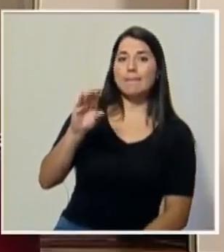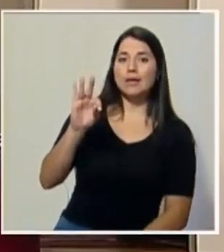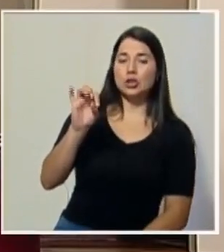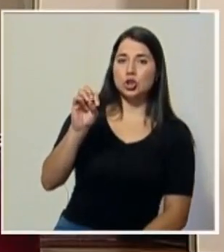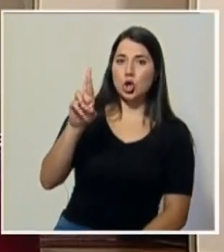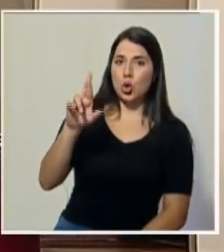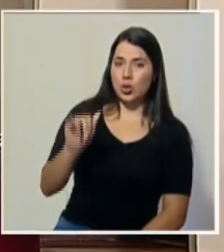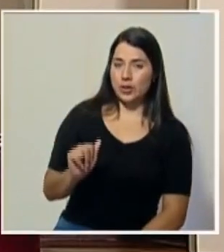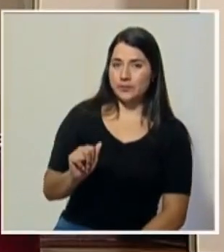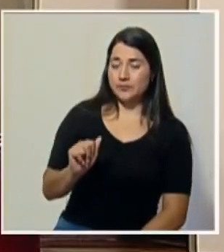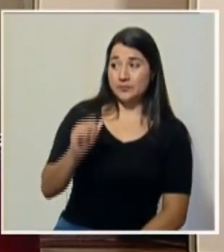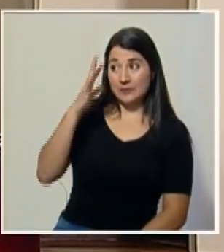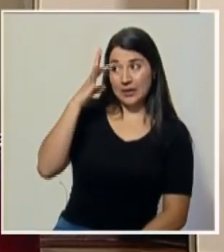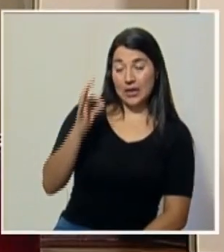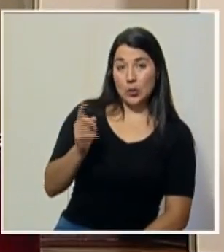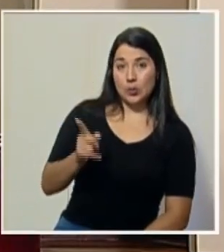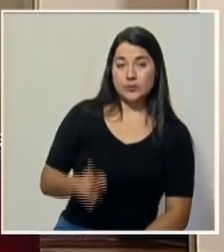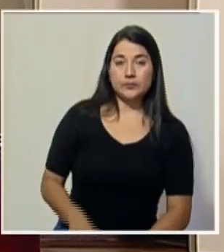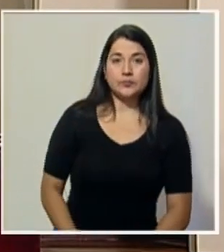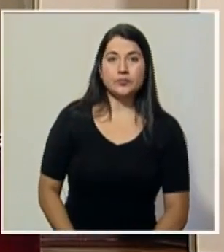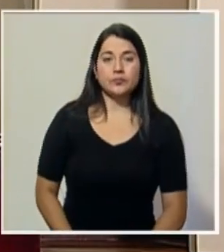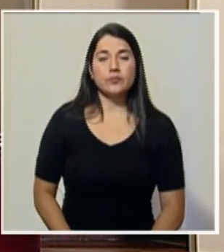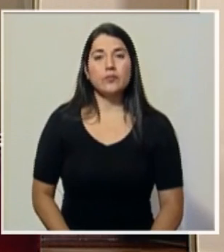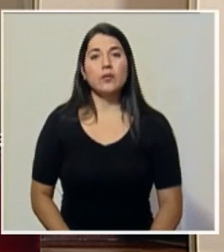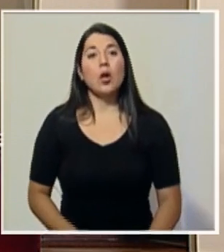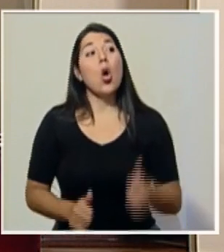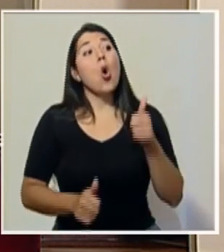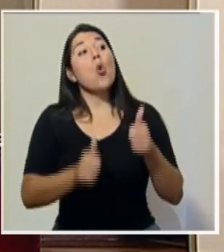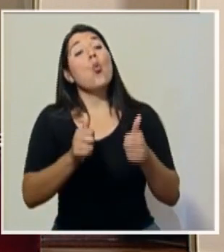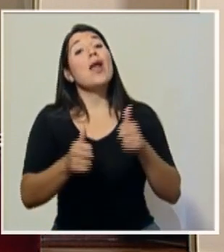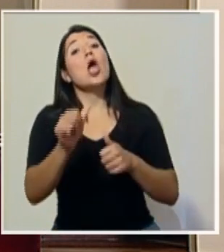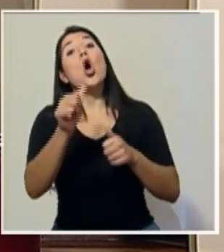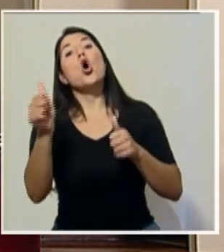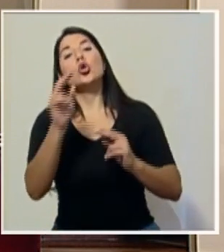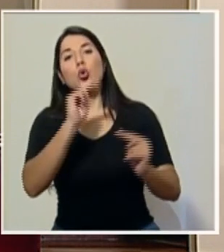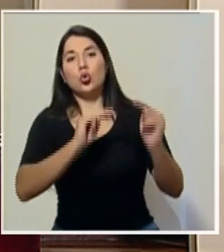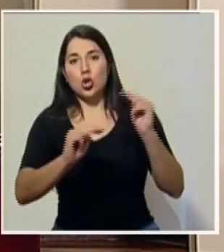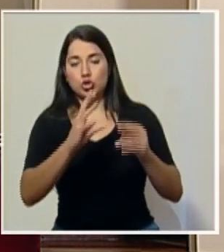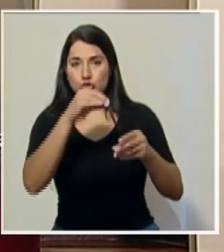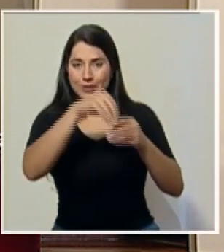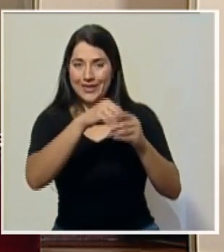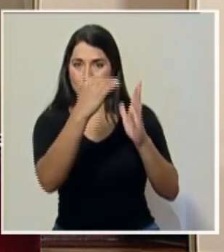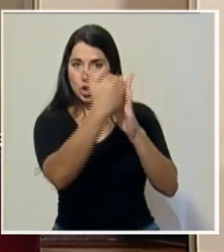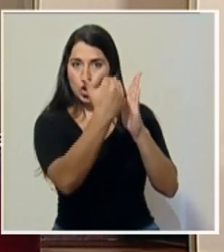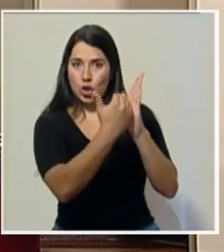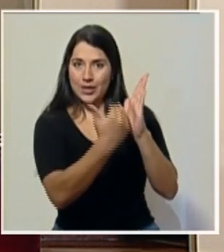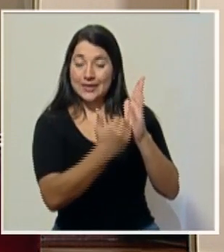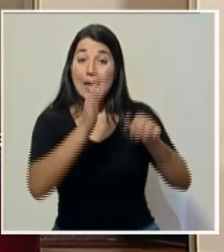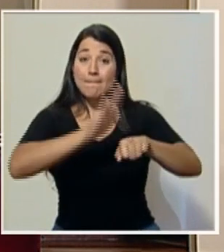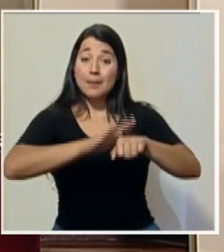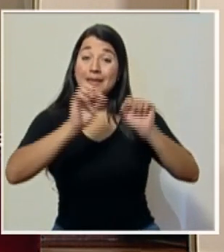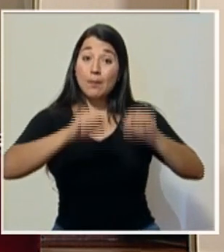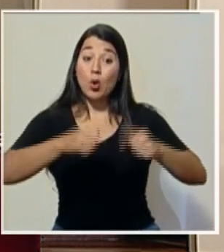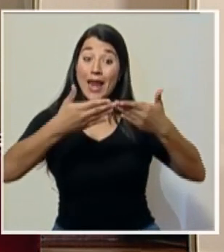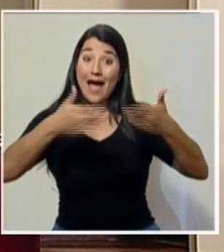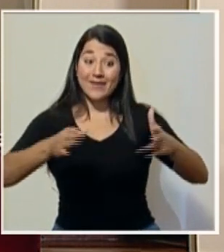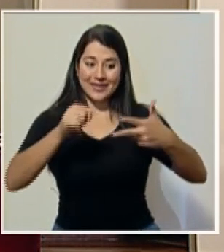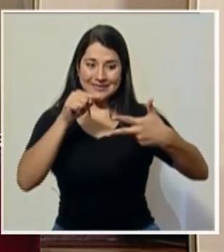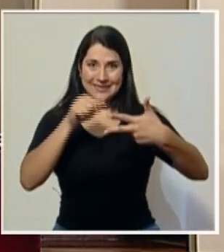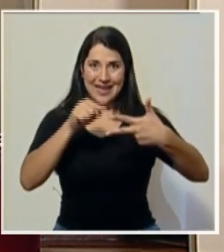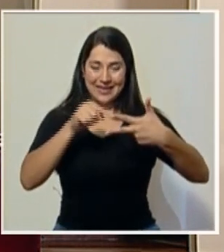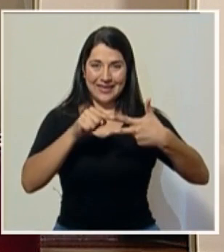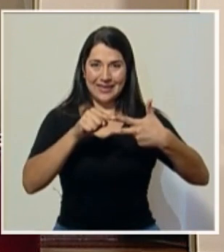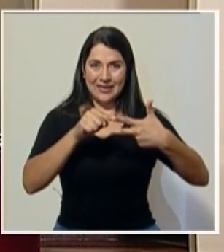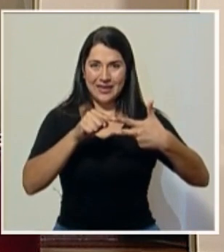la lista de comercios, me parece. ¿Qué otros tipos de negocios están en la lista para poder abrir en estos días según el